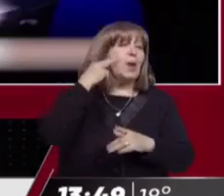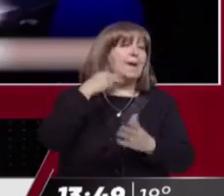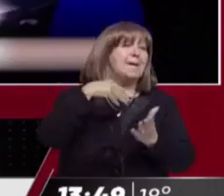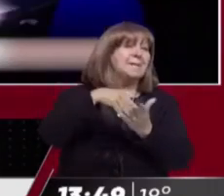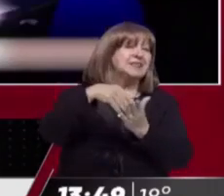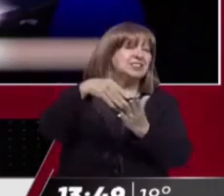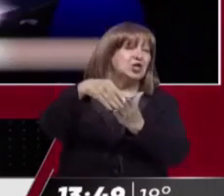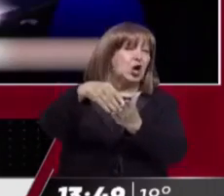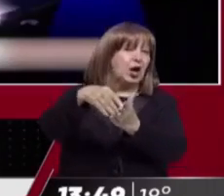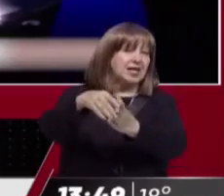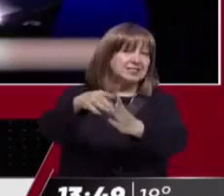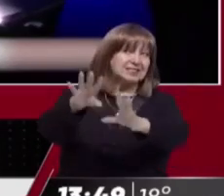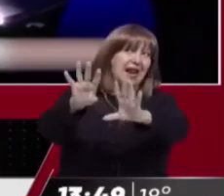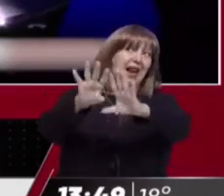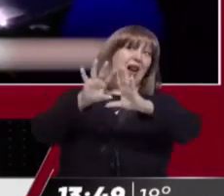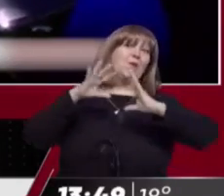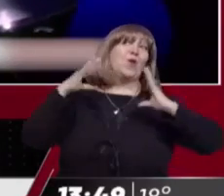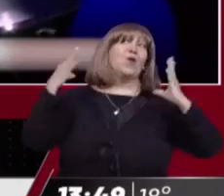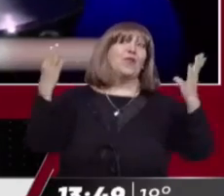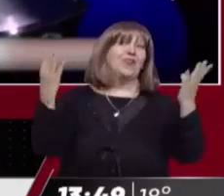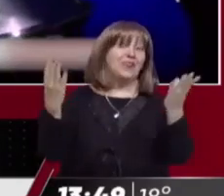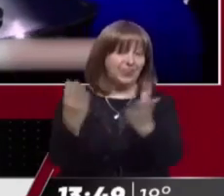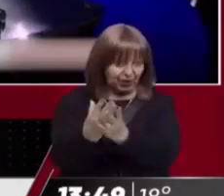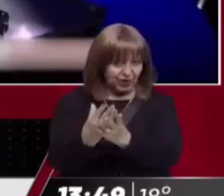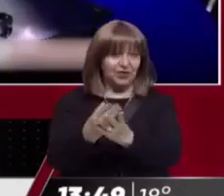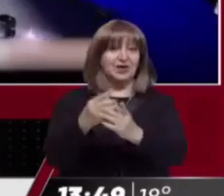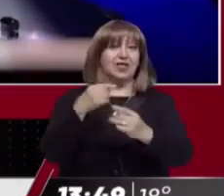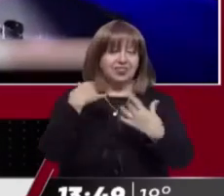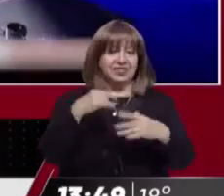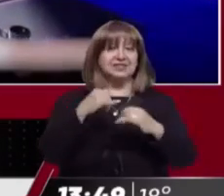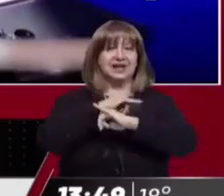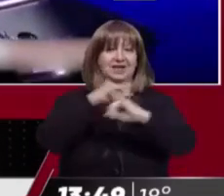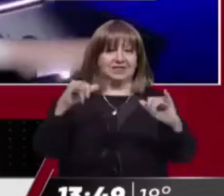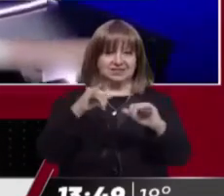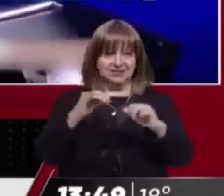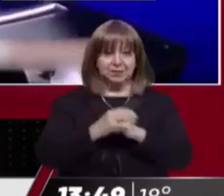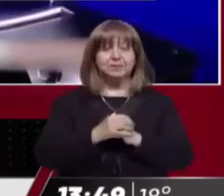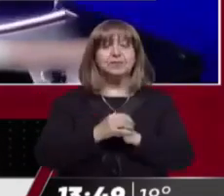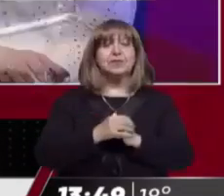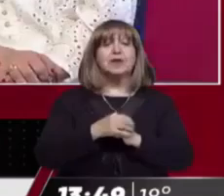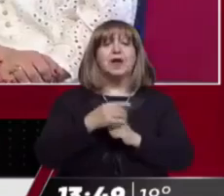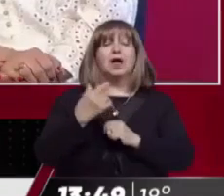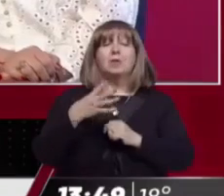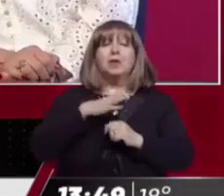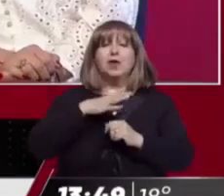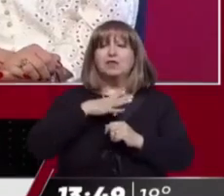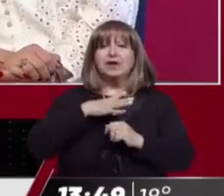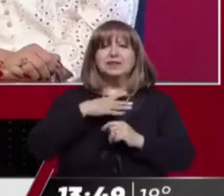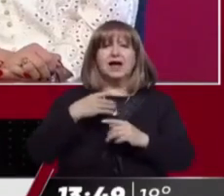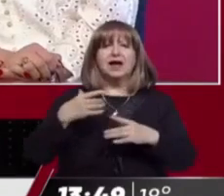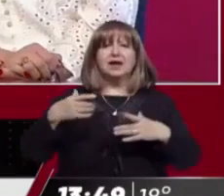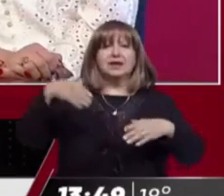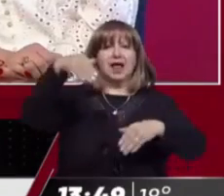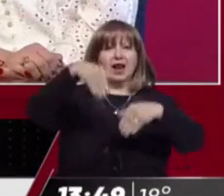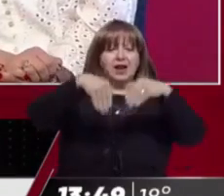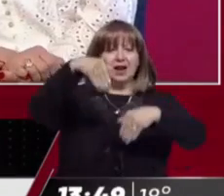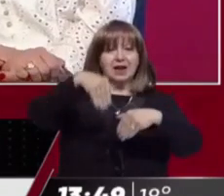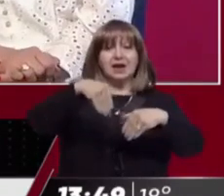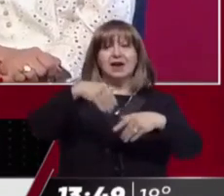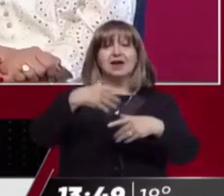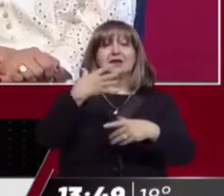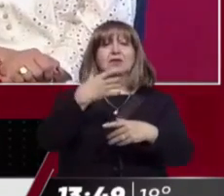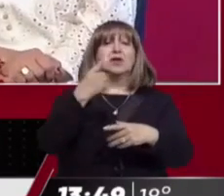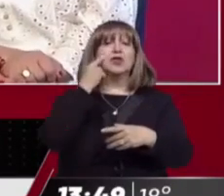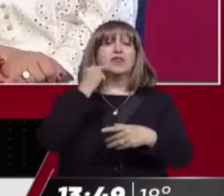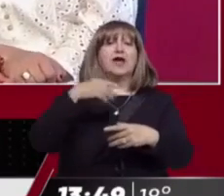menos 100 millones en las redes sociales. La verdad, Adrián, que faltan ¿cuántos? ¿56 días para los comicios?